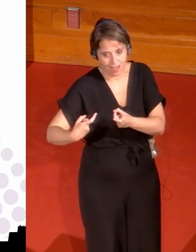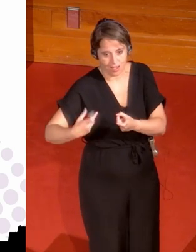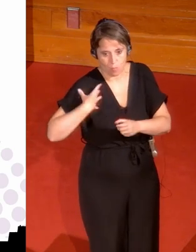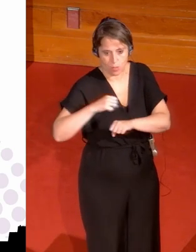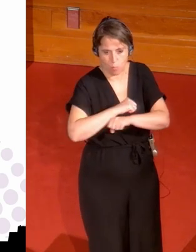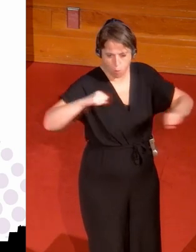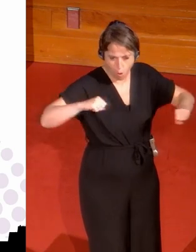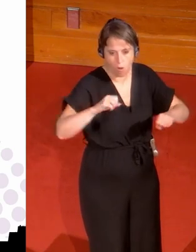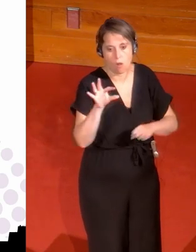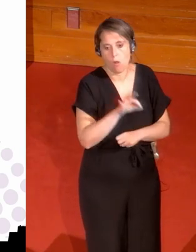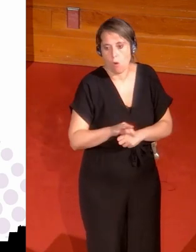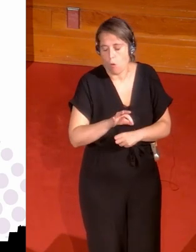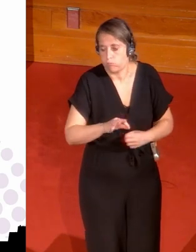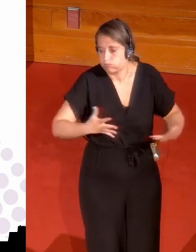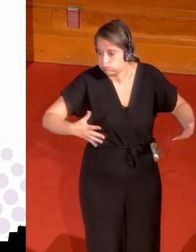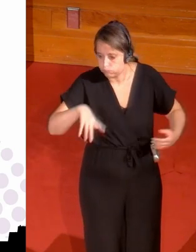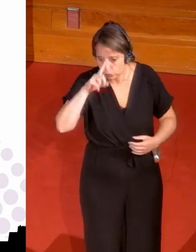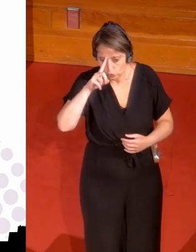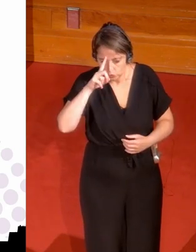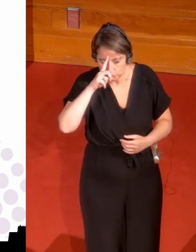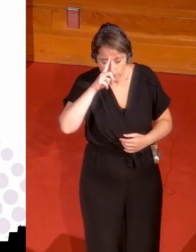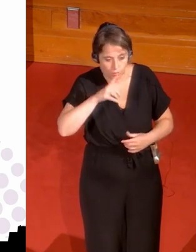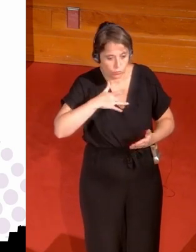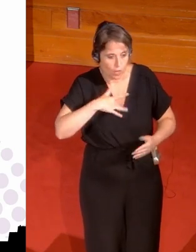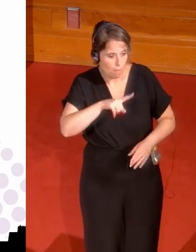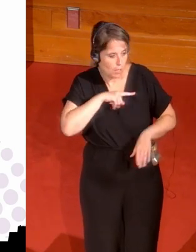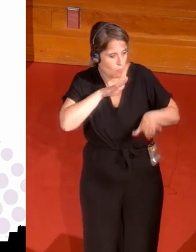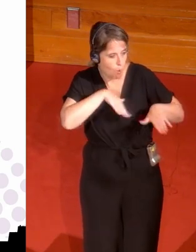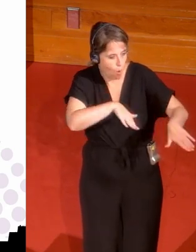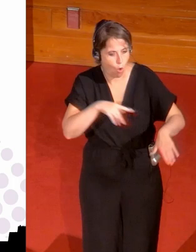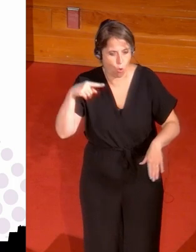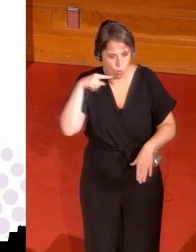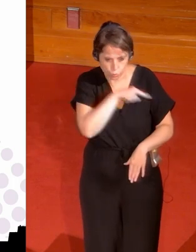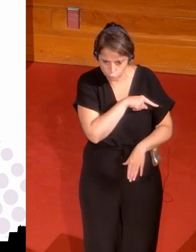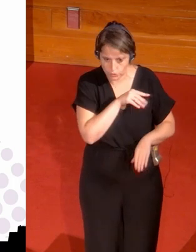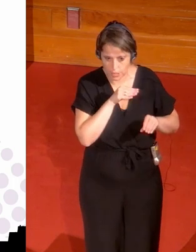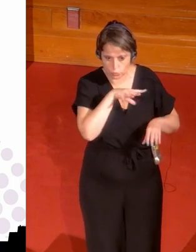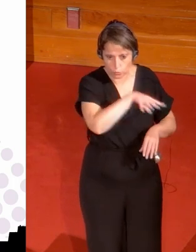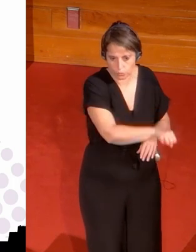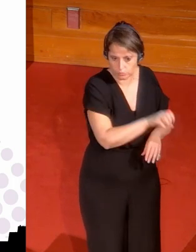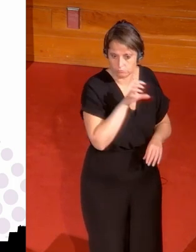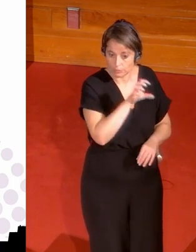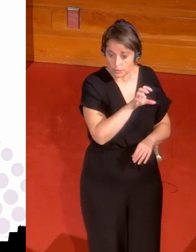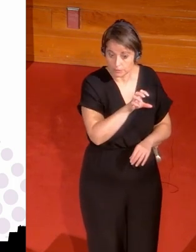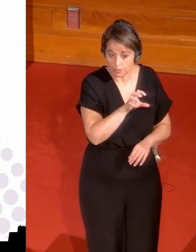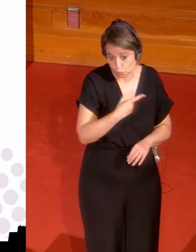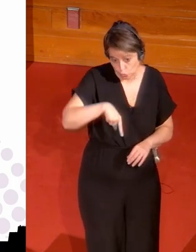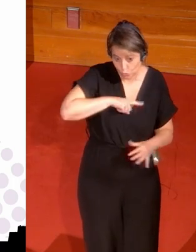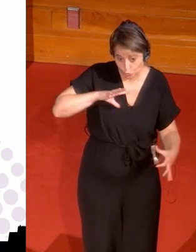caiga alguna bomba o de que de repente enten tropas rusas en su territorio que es el